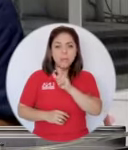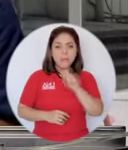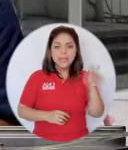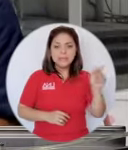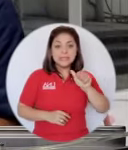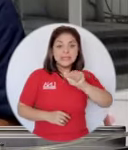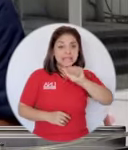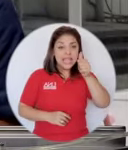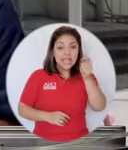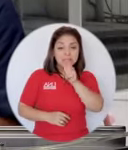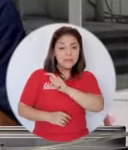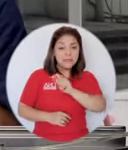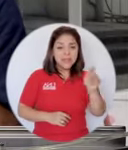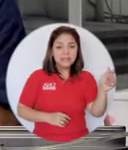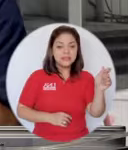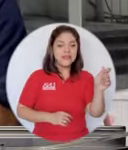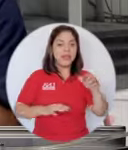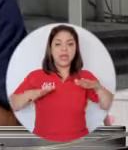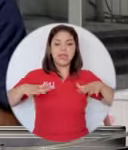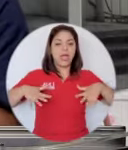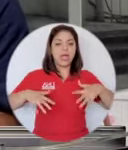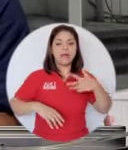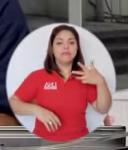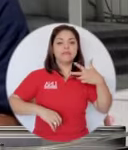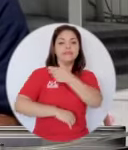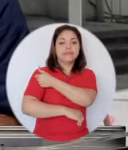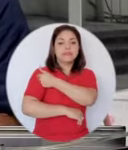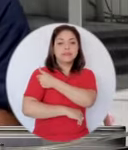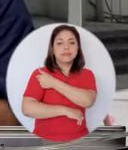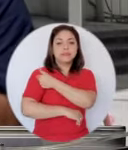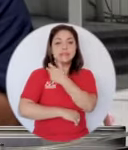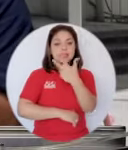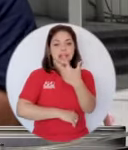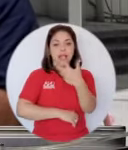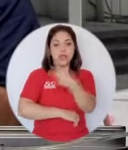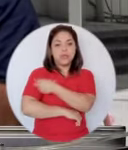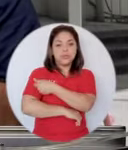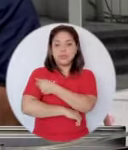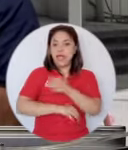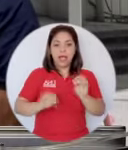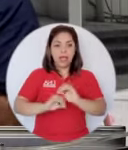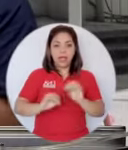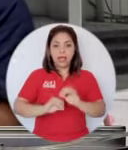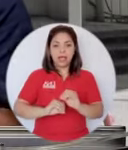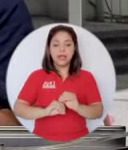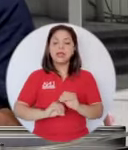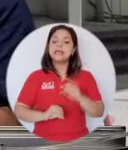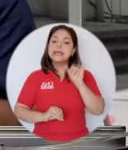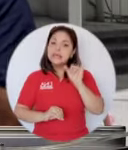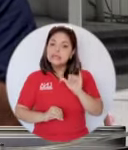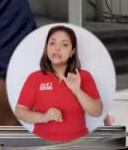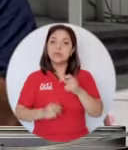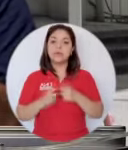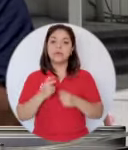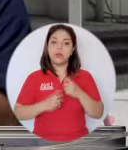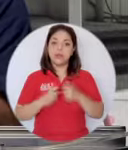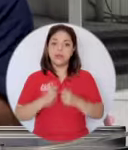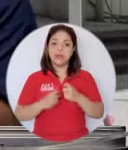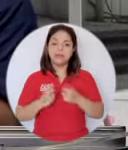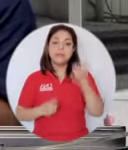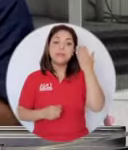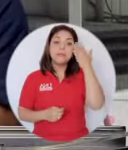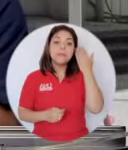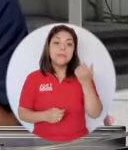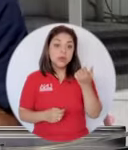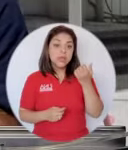su tercera dosis y no han ido. Y esto hay que tenerle mucho cuidado. ¿Qué pasa en ese caso? Porque ese periodo tan prolongado puede hacer que cuando